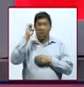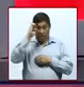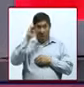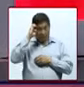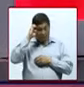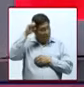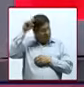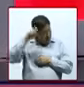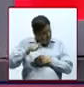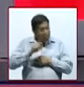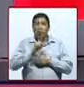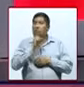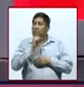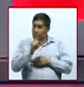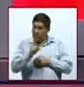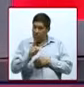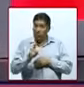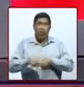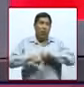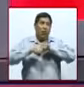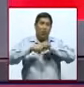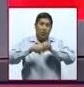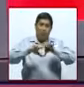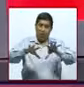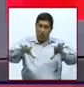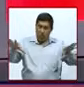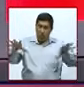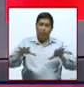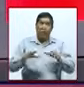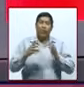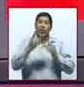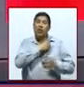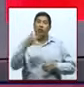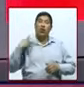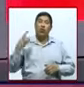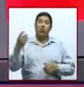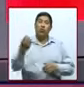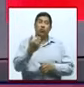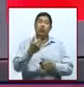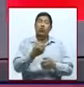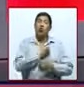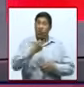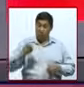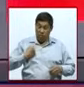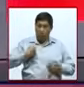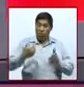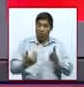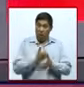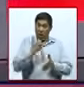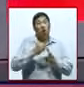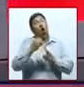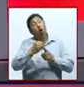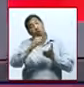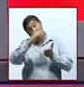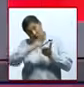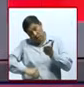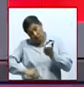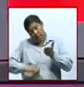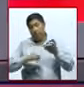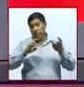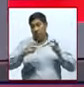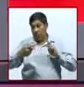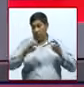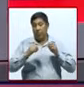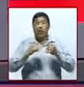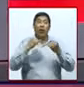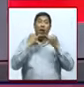deben garantizar que la distribución de escaños y la correspondiente delimitación de circunscripciones electorales, además, informe a los datos